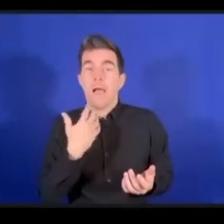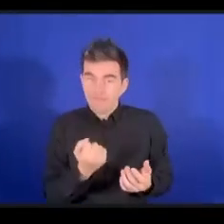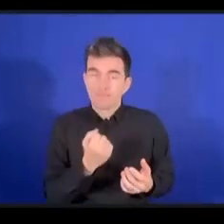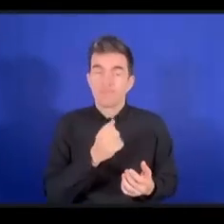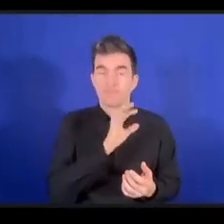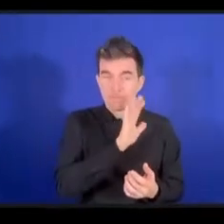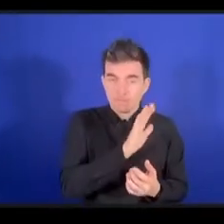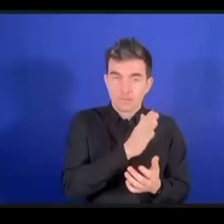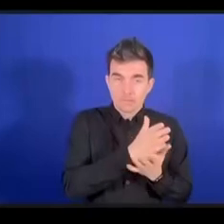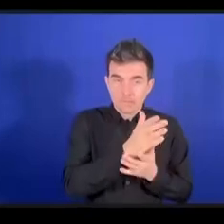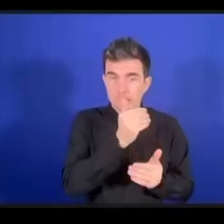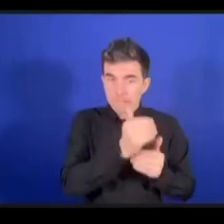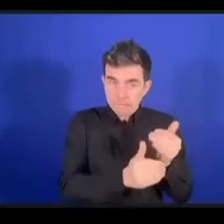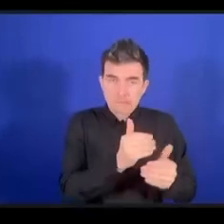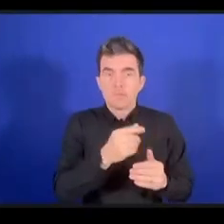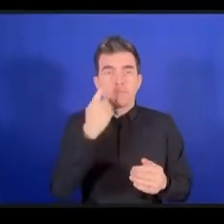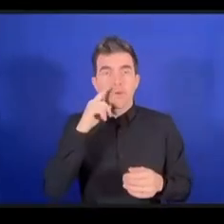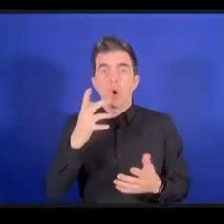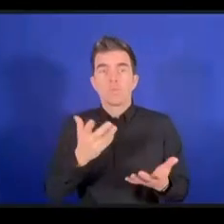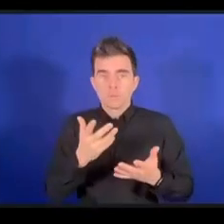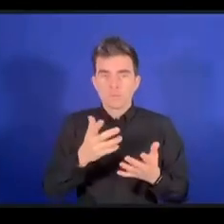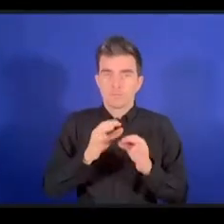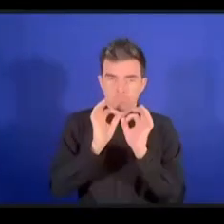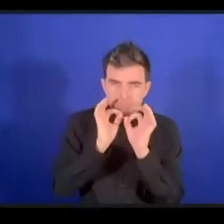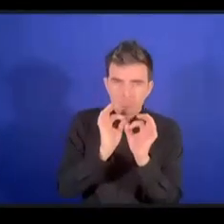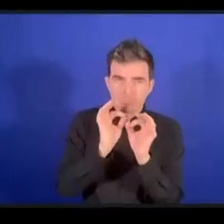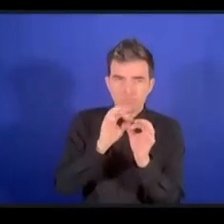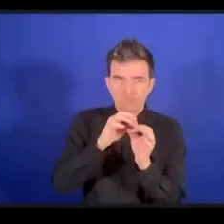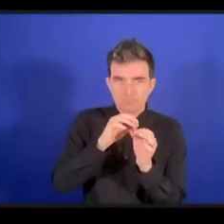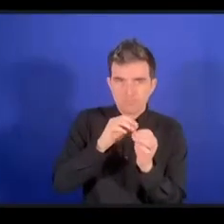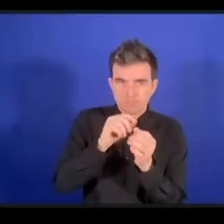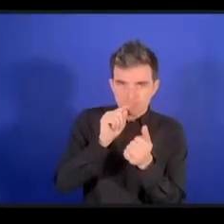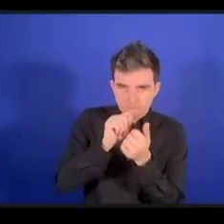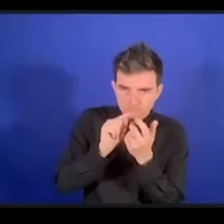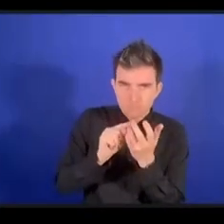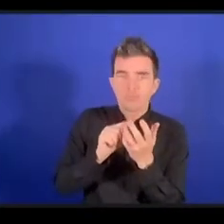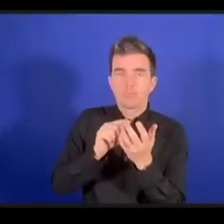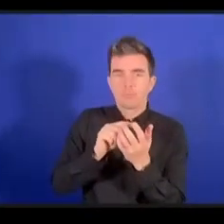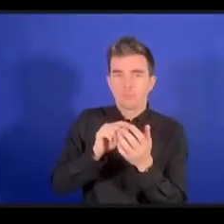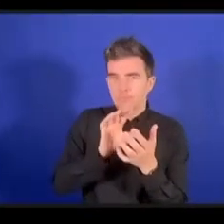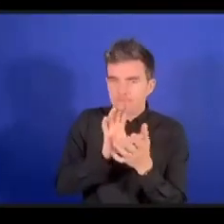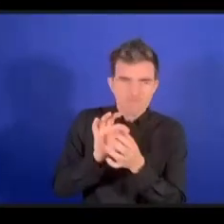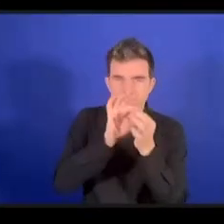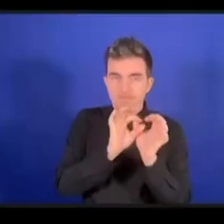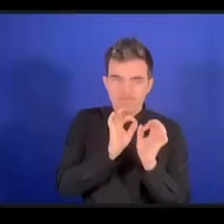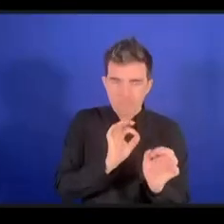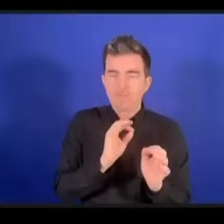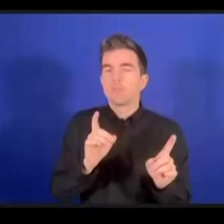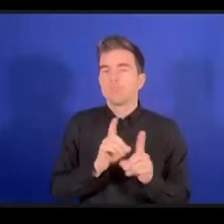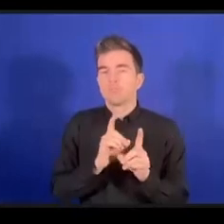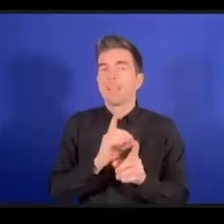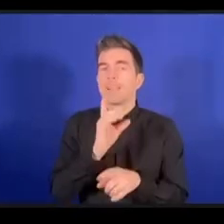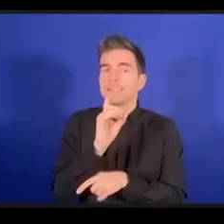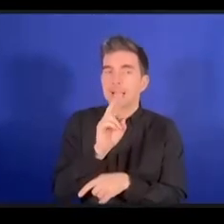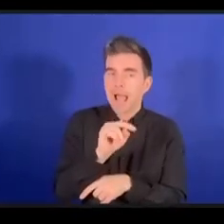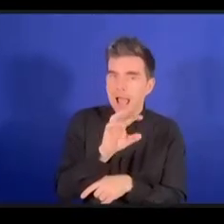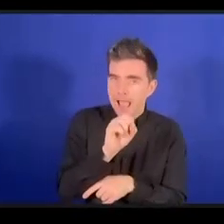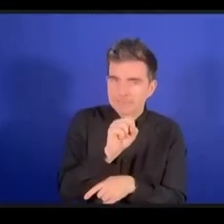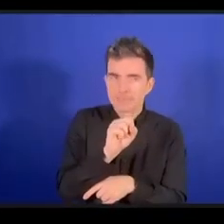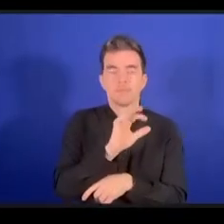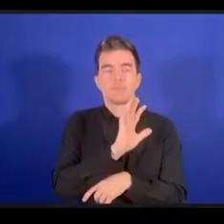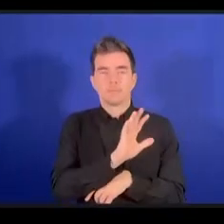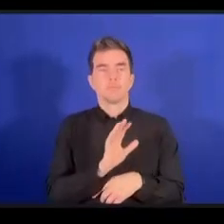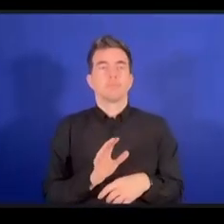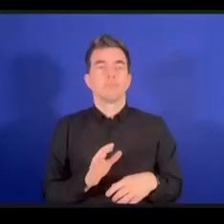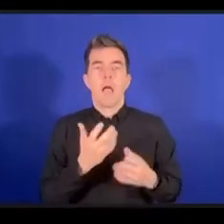dns eh los nombres de dominio que otorga el ican en fin hay muchas